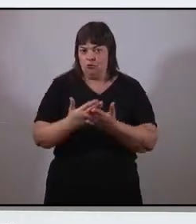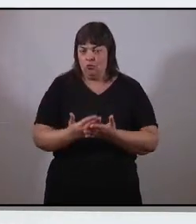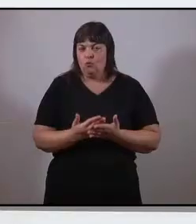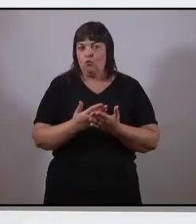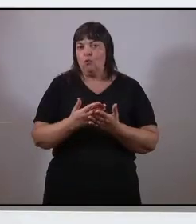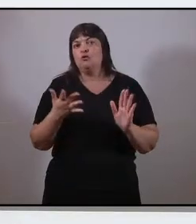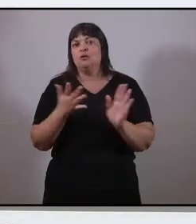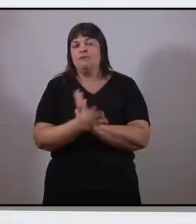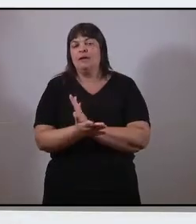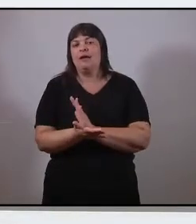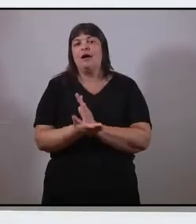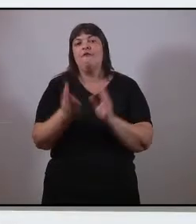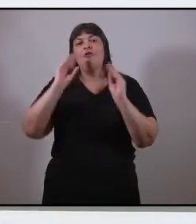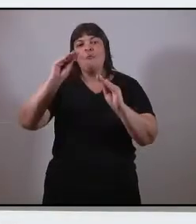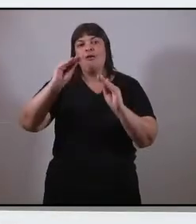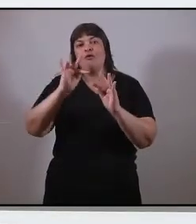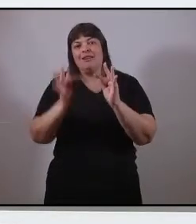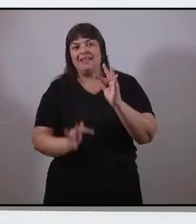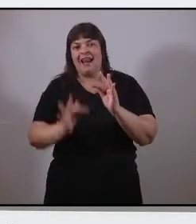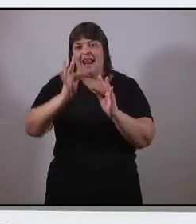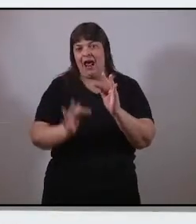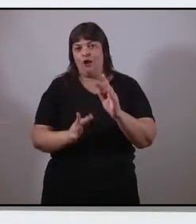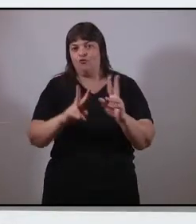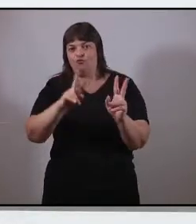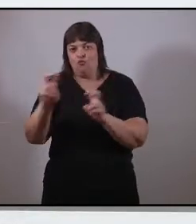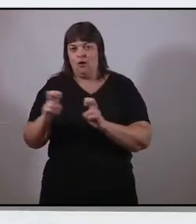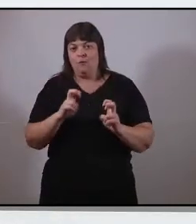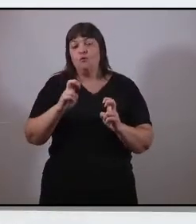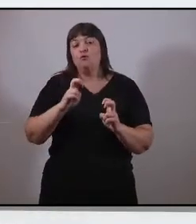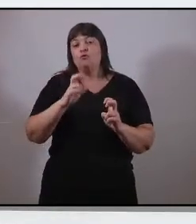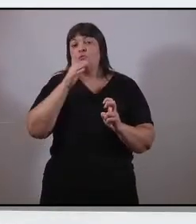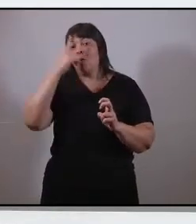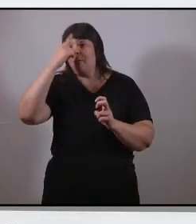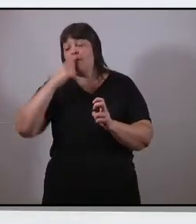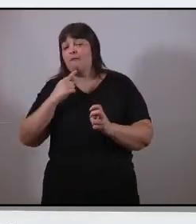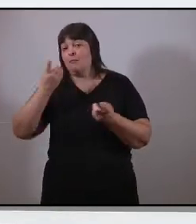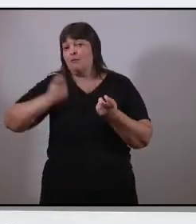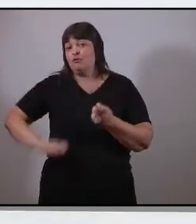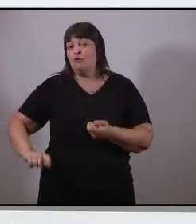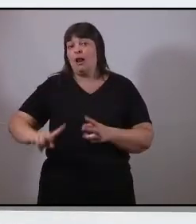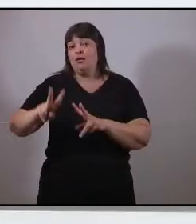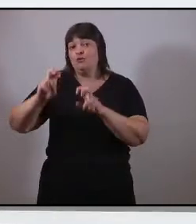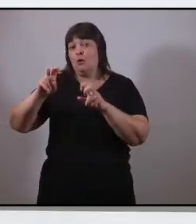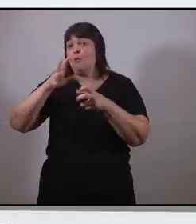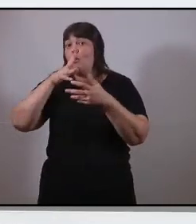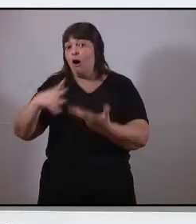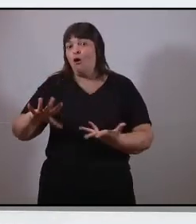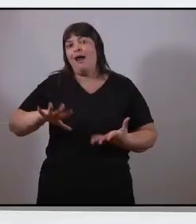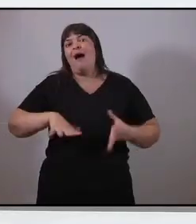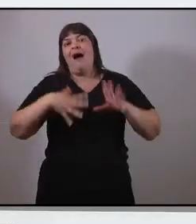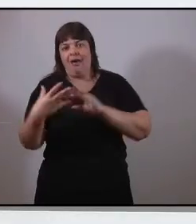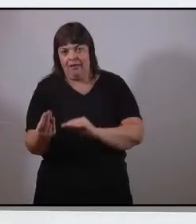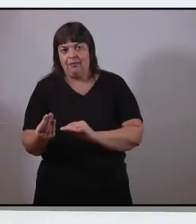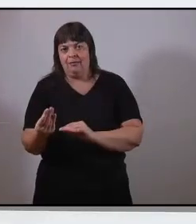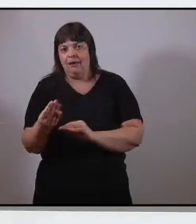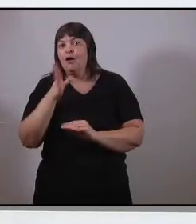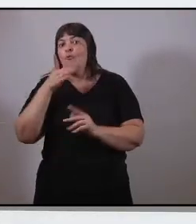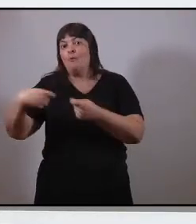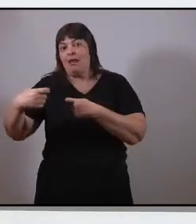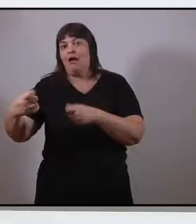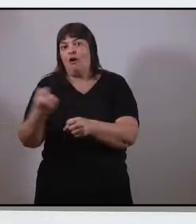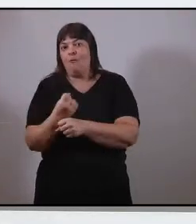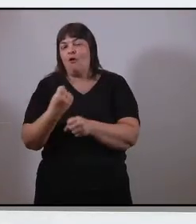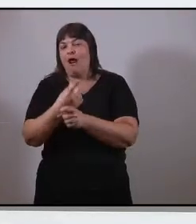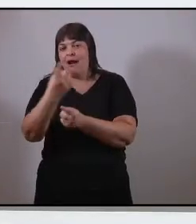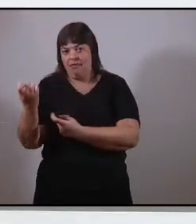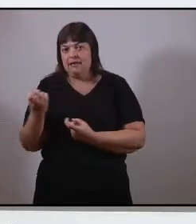nuevos itinerarios formativos para adaptarlos a los perfiles profesionales que hoy demanda el mercado laboral